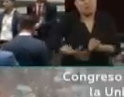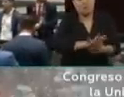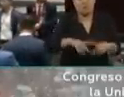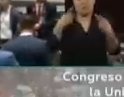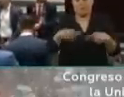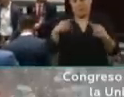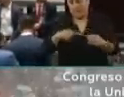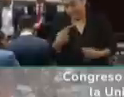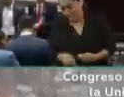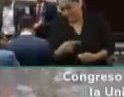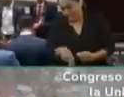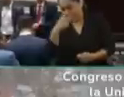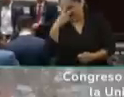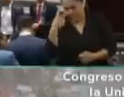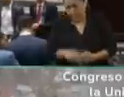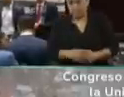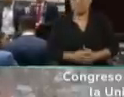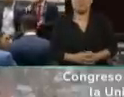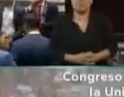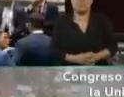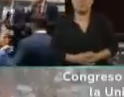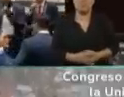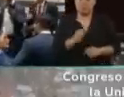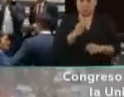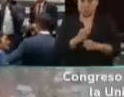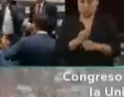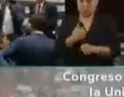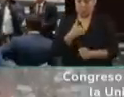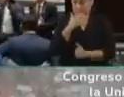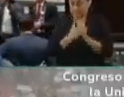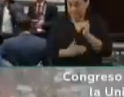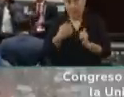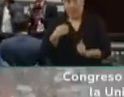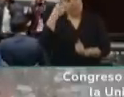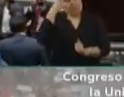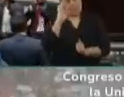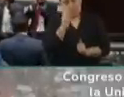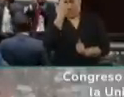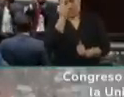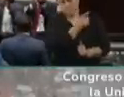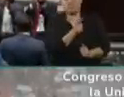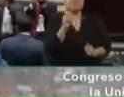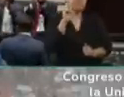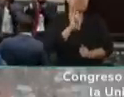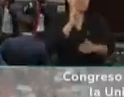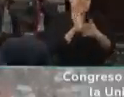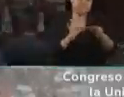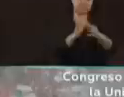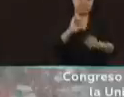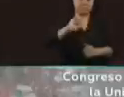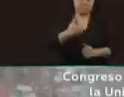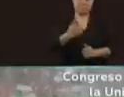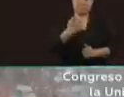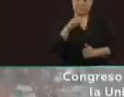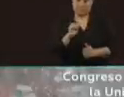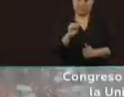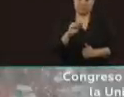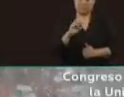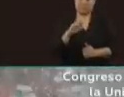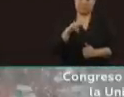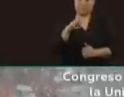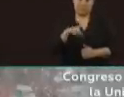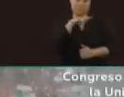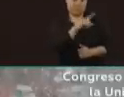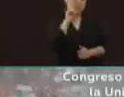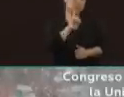los mexicanos. Quiero concluir recordando las palabras de una gran líder, Angela Merkel, quien nos